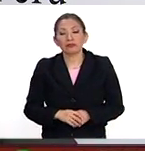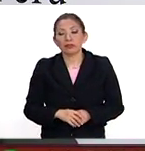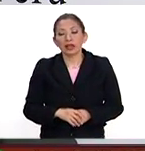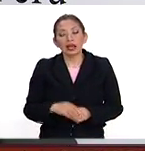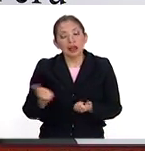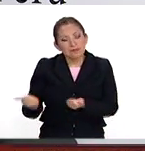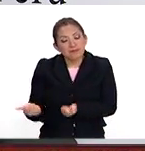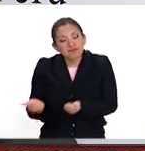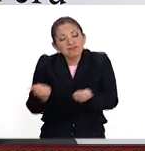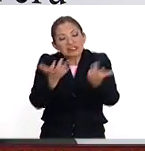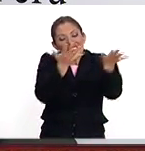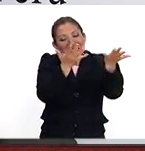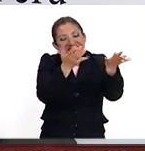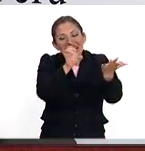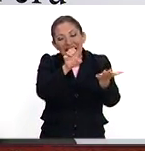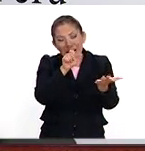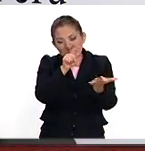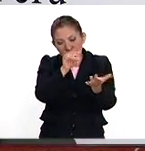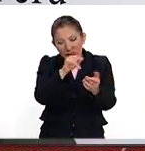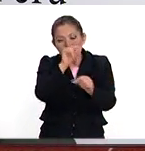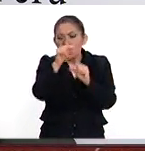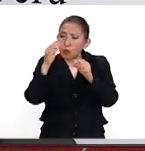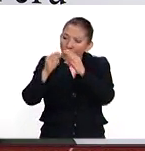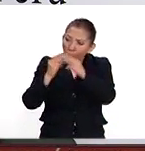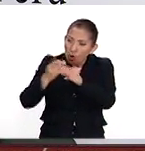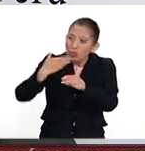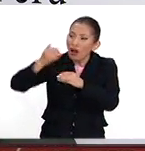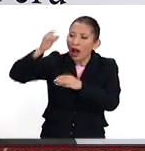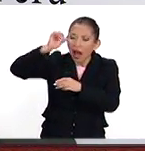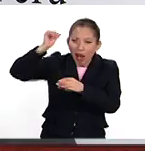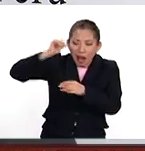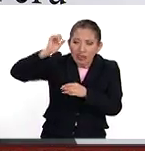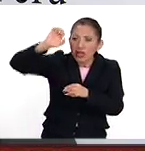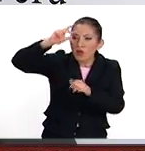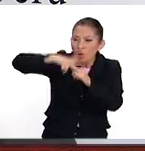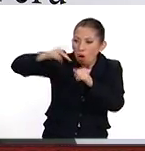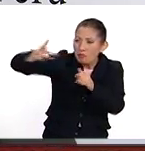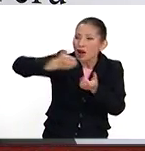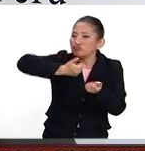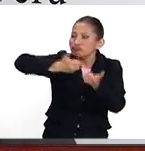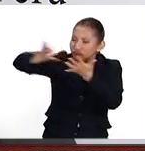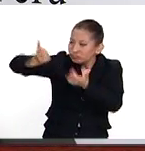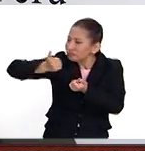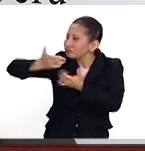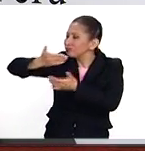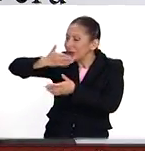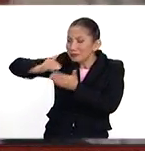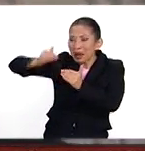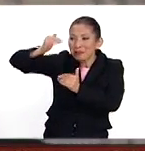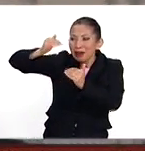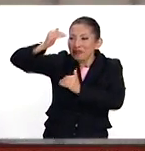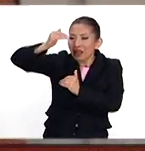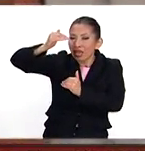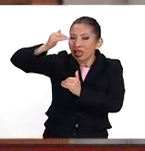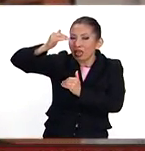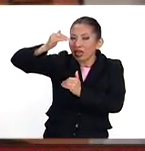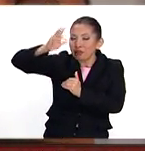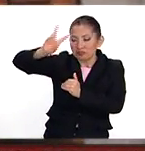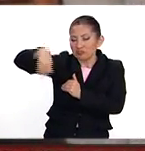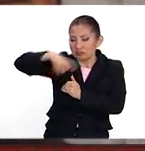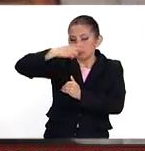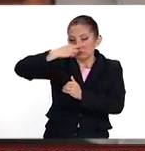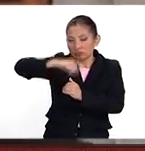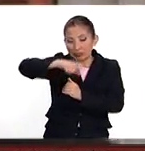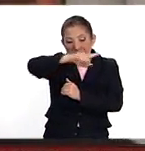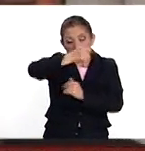Nuestras exportaciones sí van creciendo con el resto del mundo, con Asia, con Europa, efectivamente, pero tienes